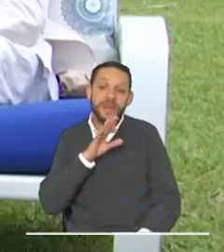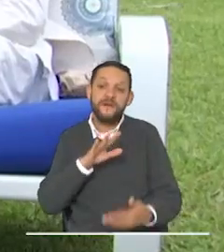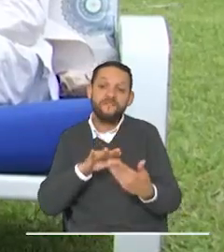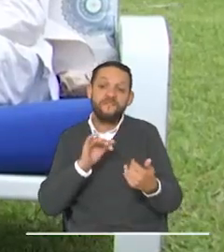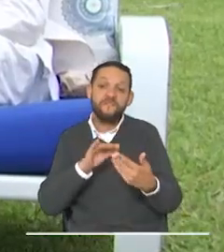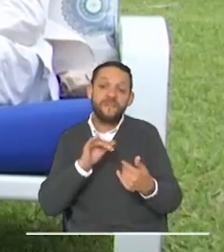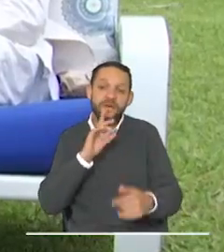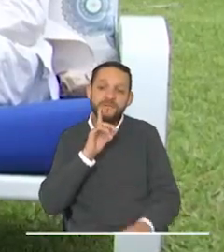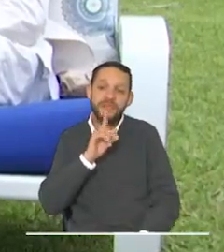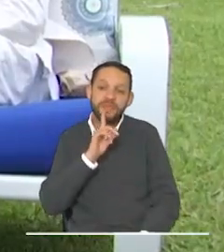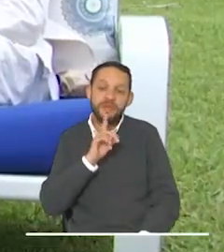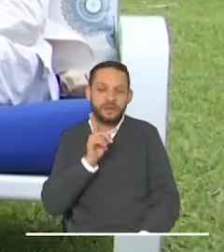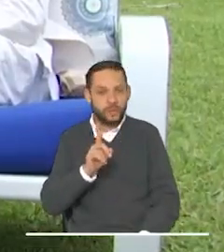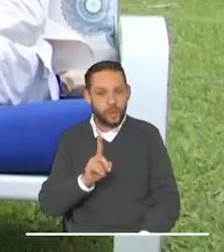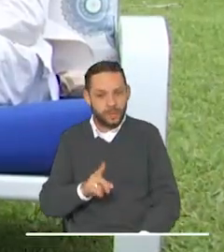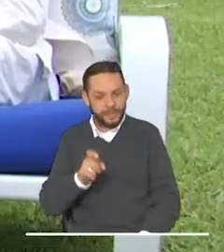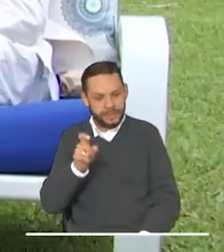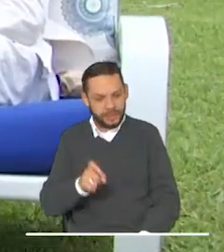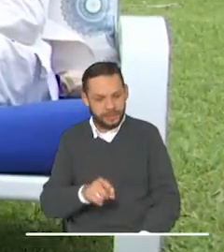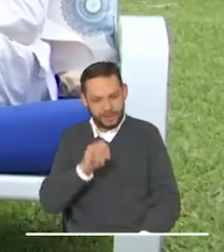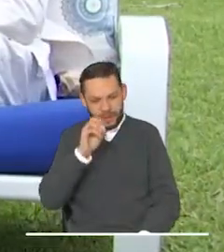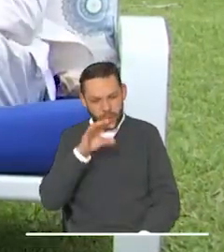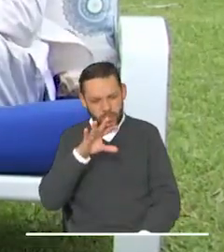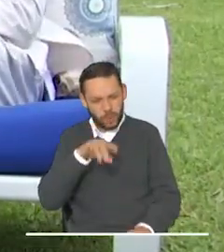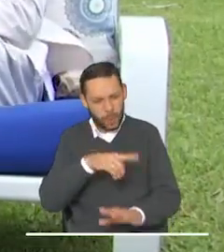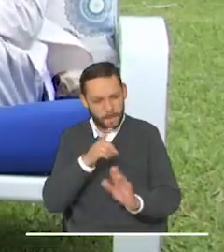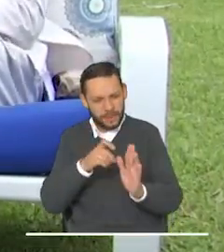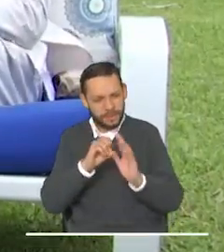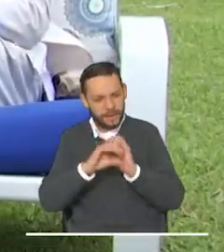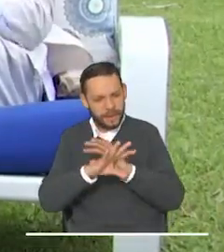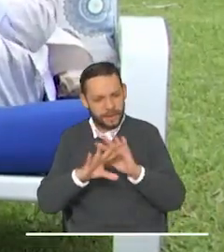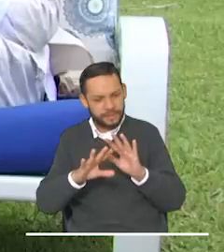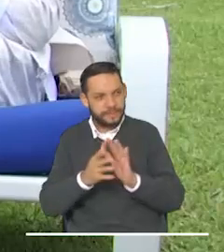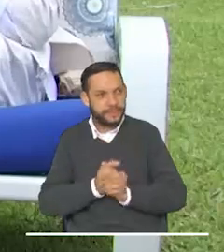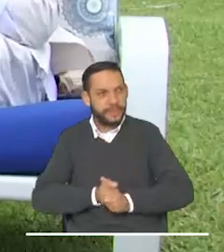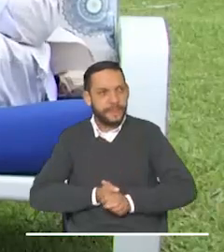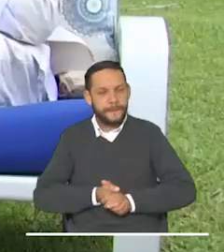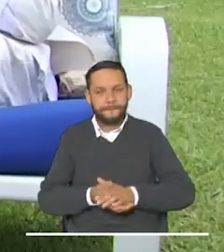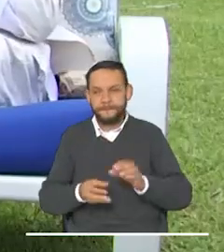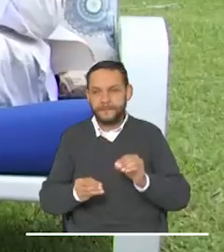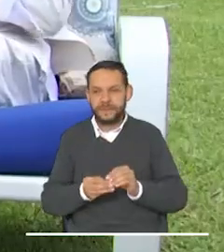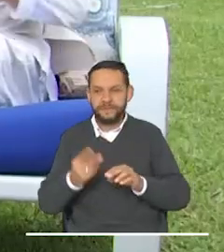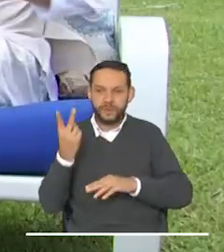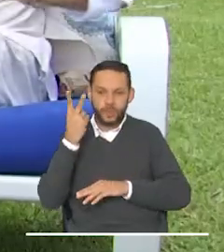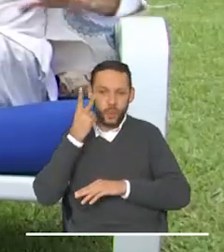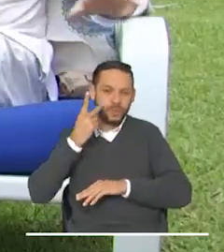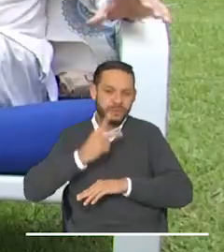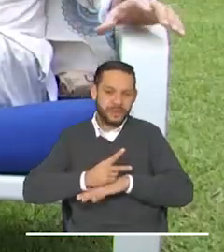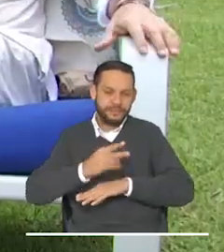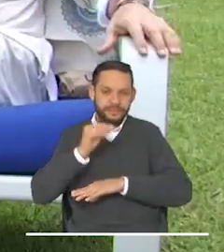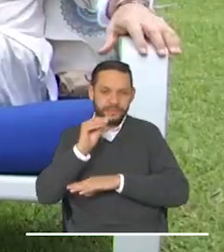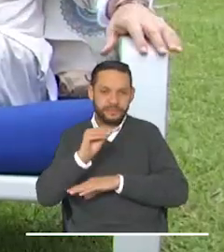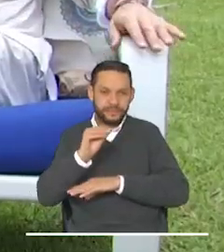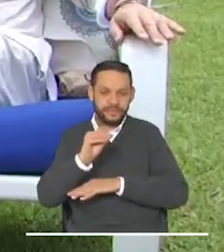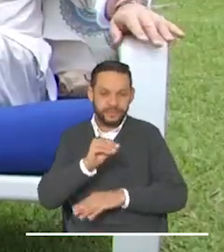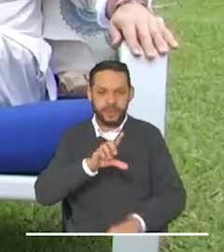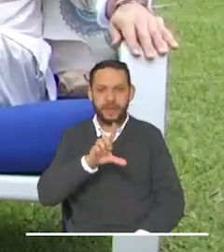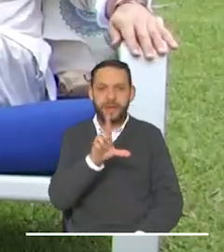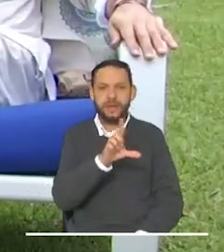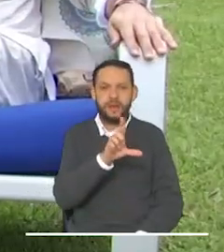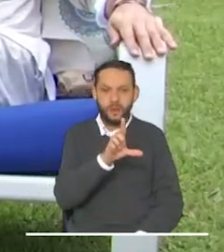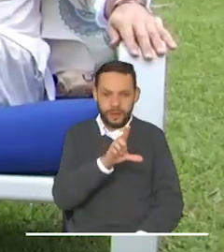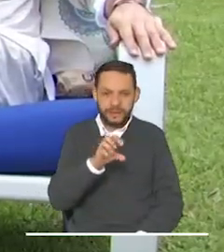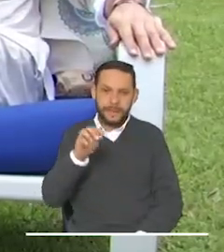más difícil hacia la luz dos días en esta terapia lunes y martes el